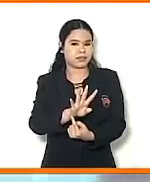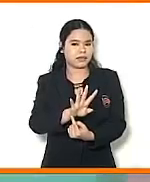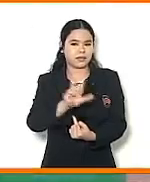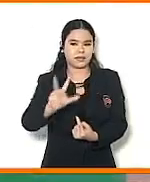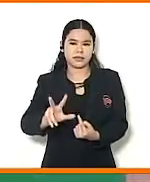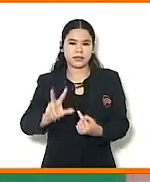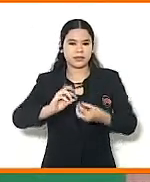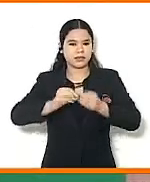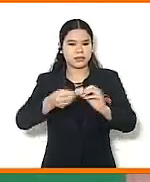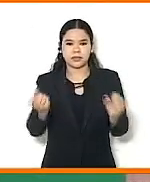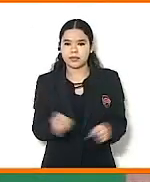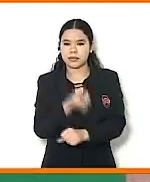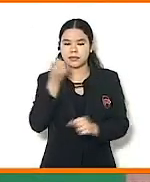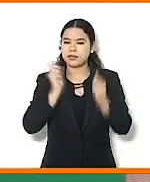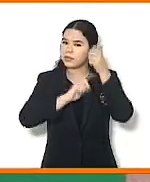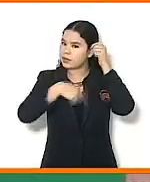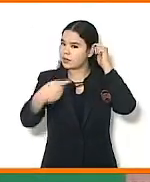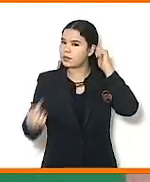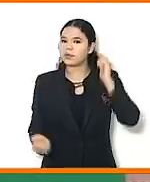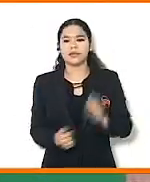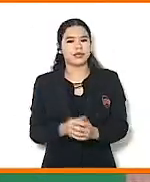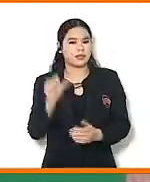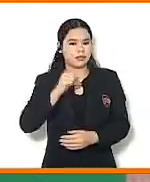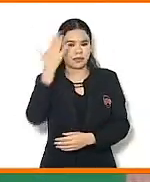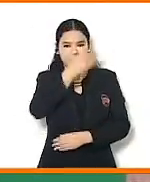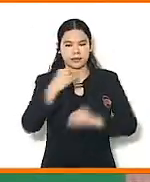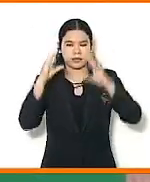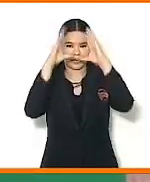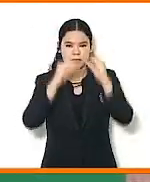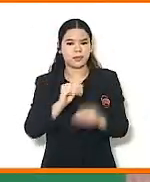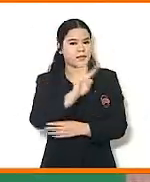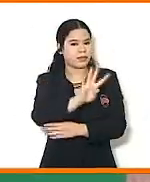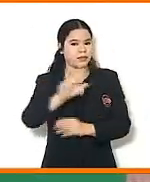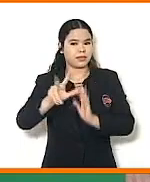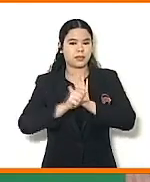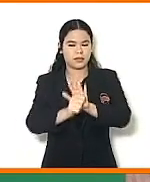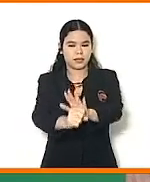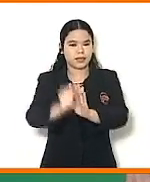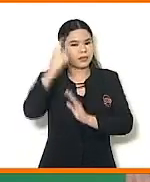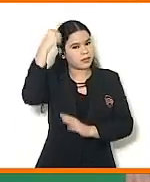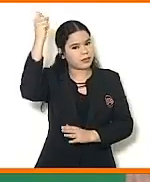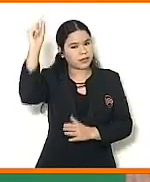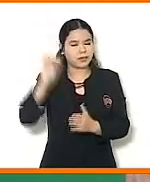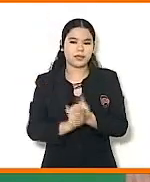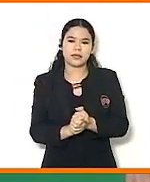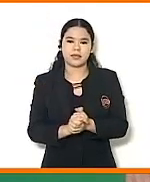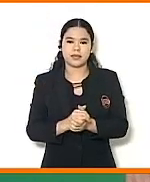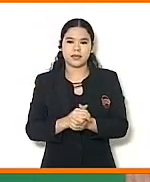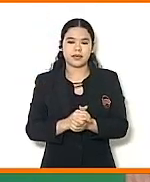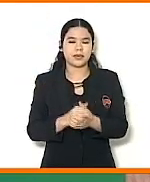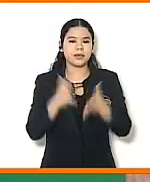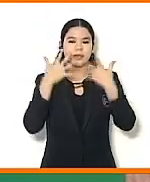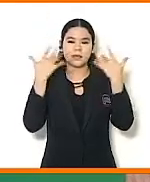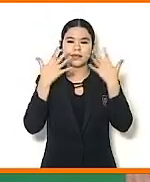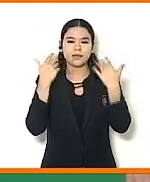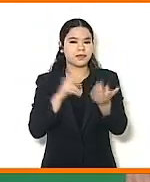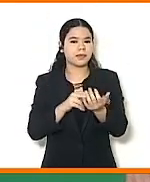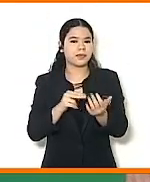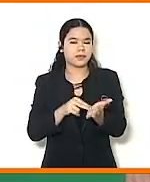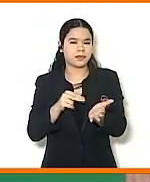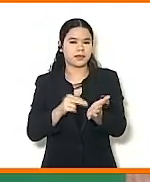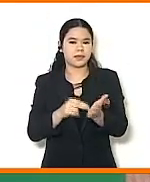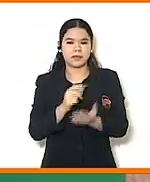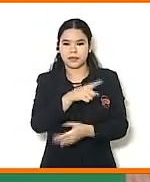3. Número favorecido para Diaria en esta hermosa noche, 43, con su símbolo de sueños, pantera. Pero si estás esperando la